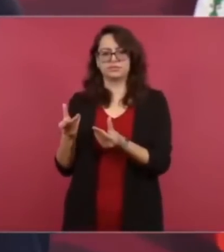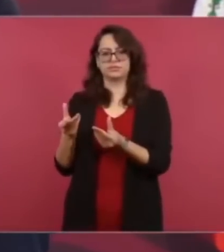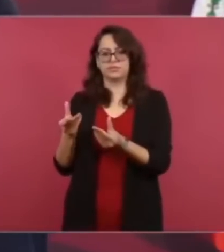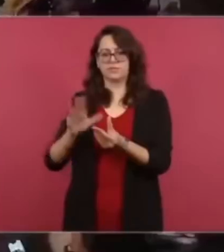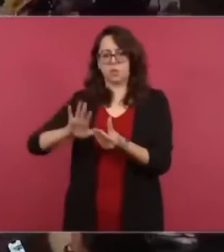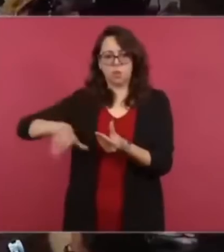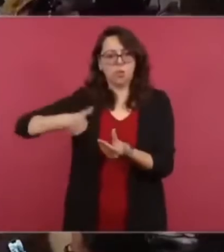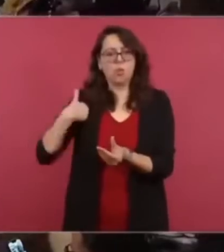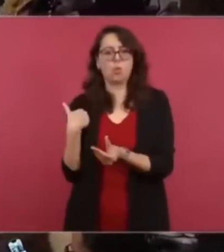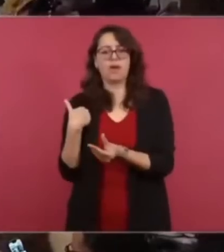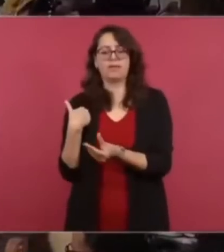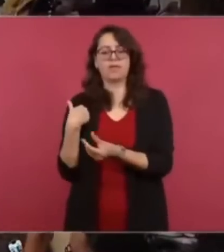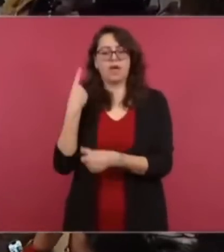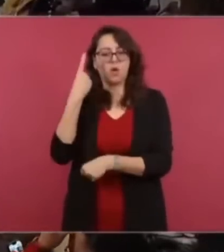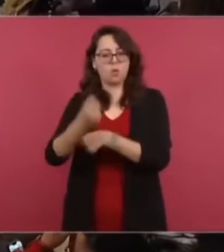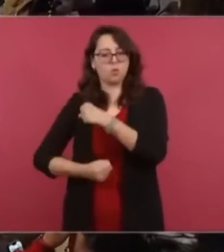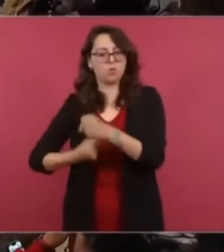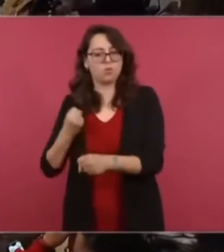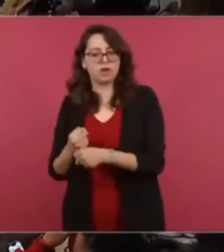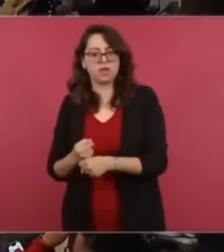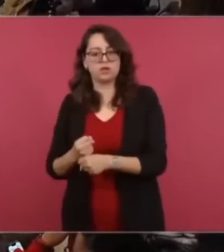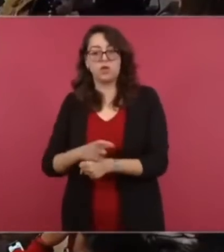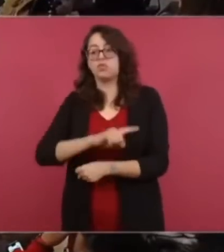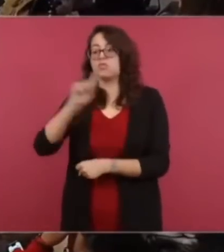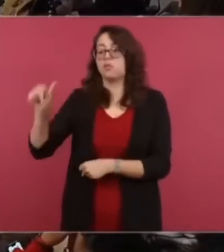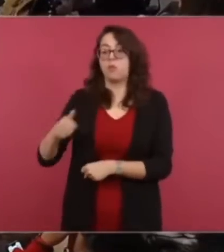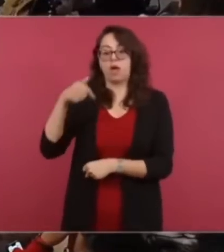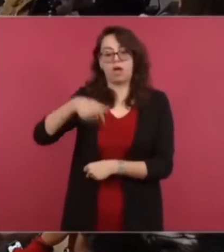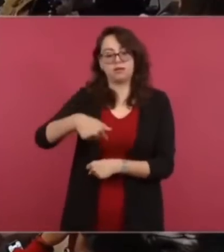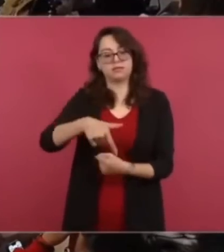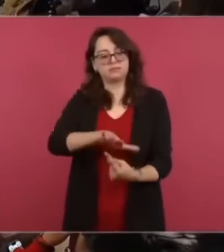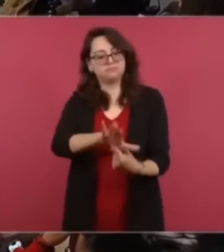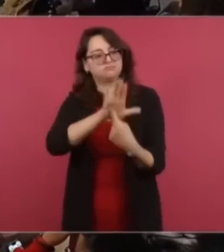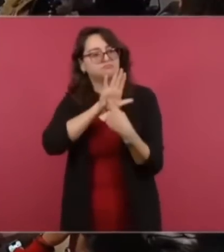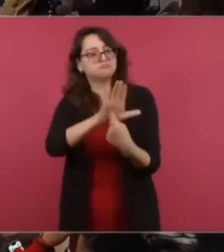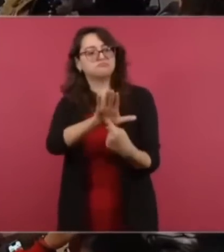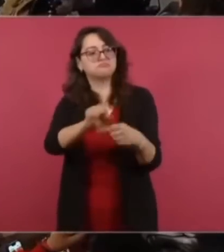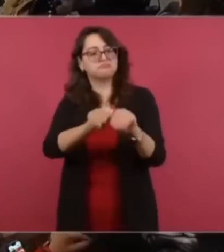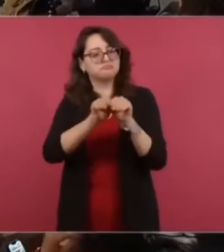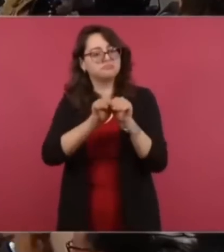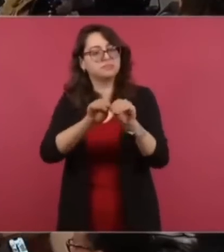lo guarda. Como lo denunciamos aquí, no les queda más que